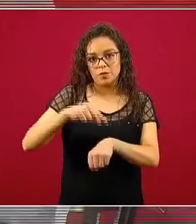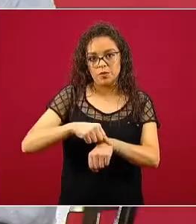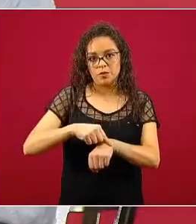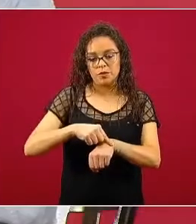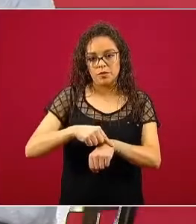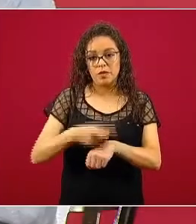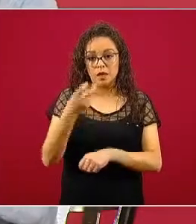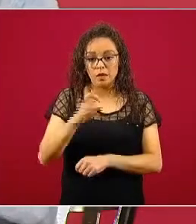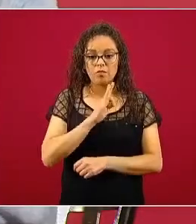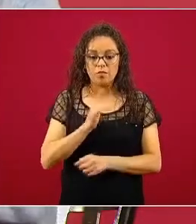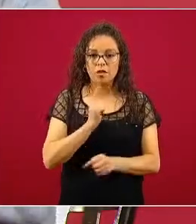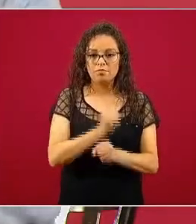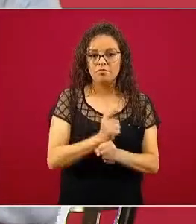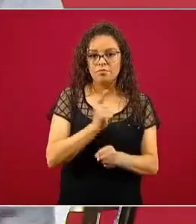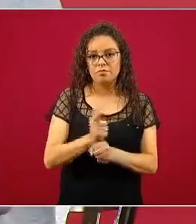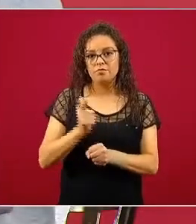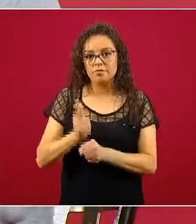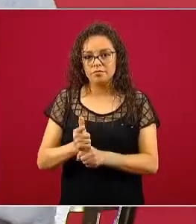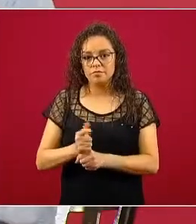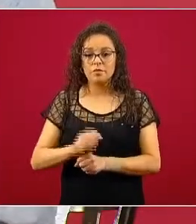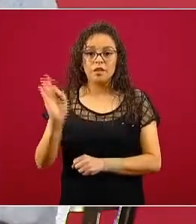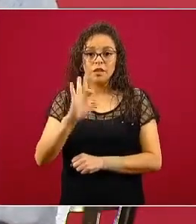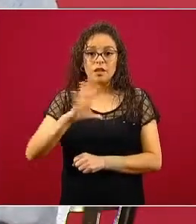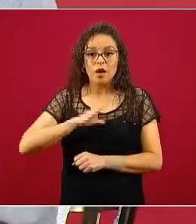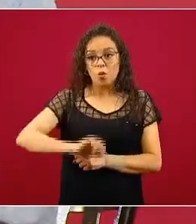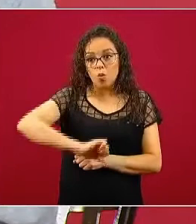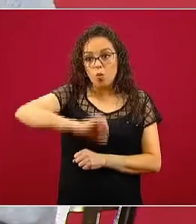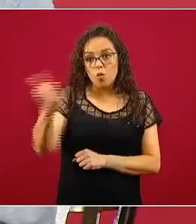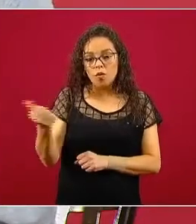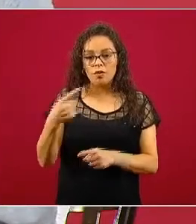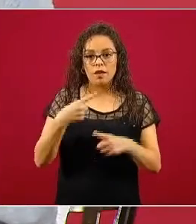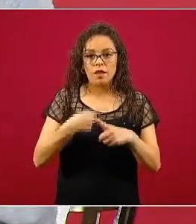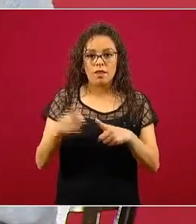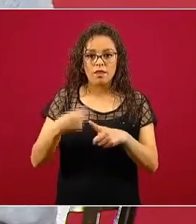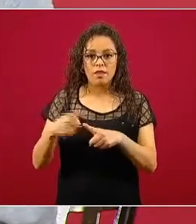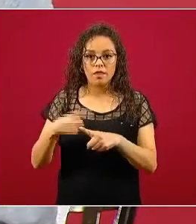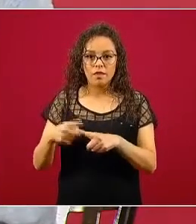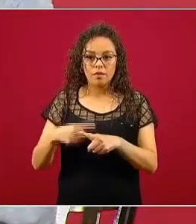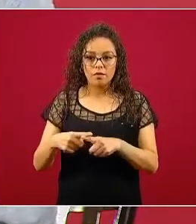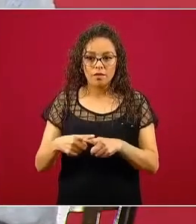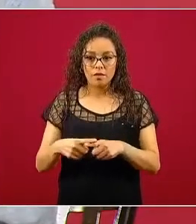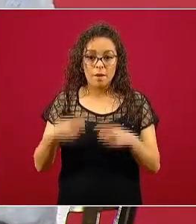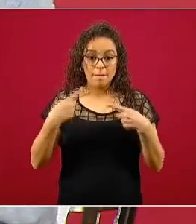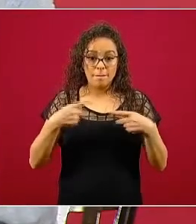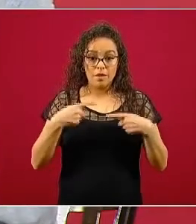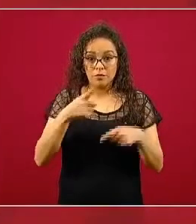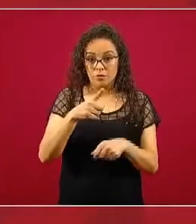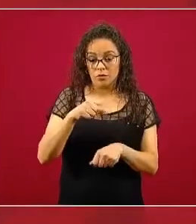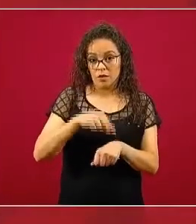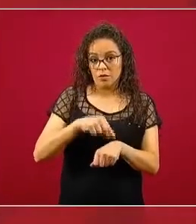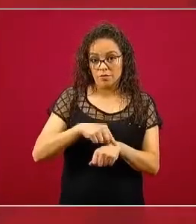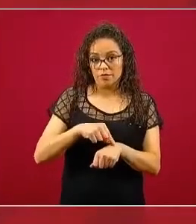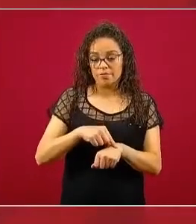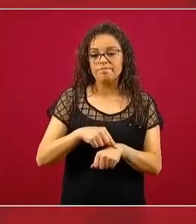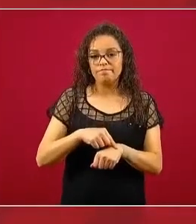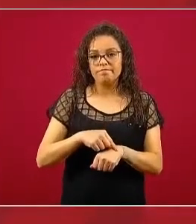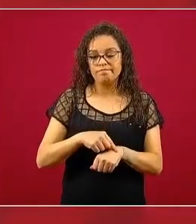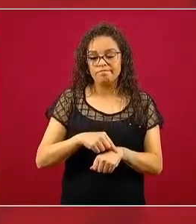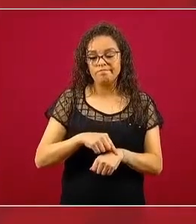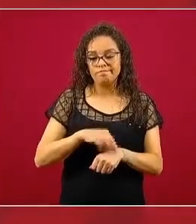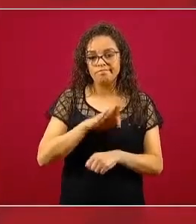se identificará si existen otros signos que el personal de salud puede reconocer que sugieran que existe